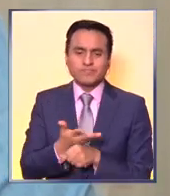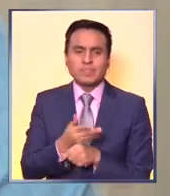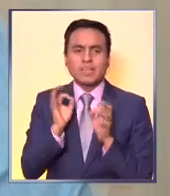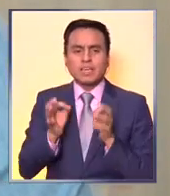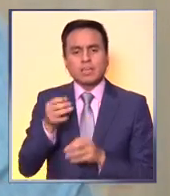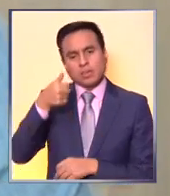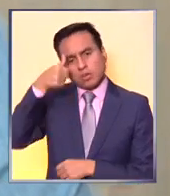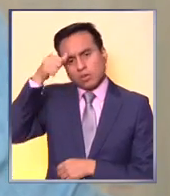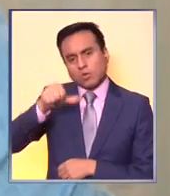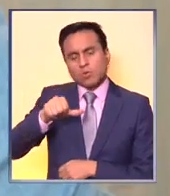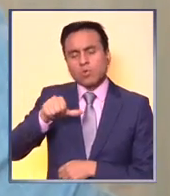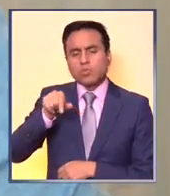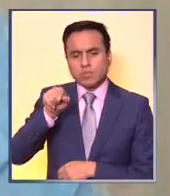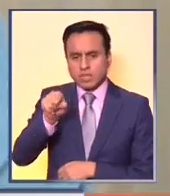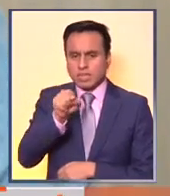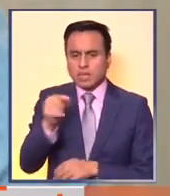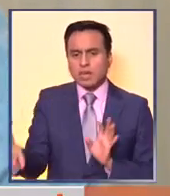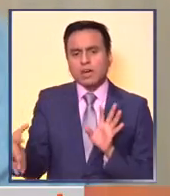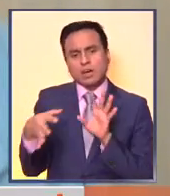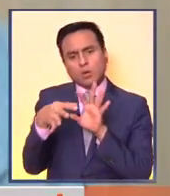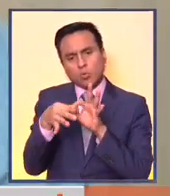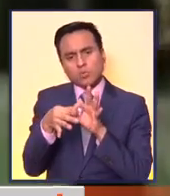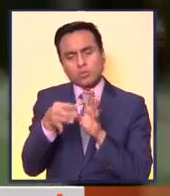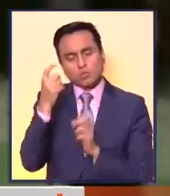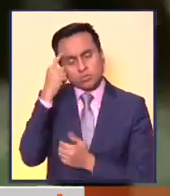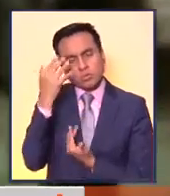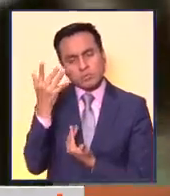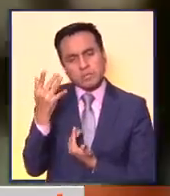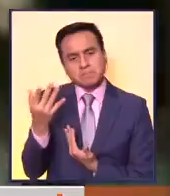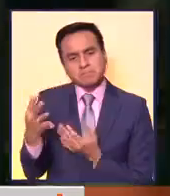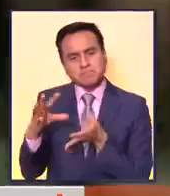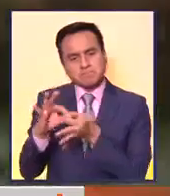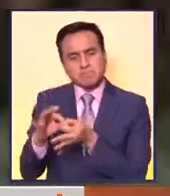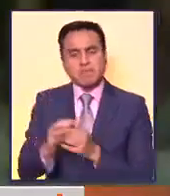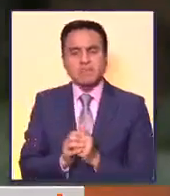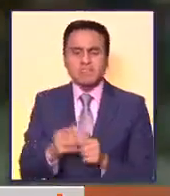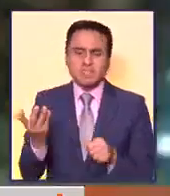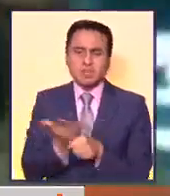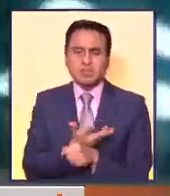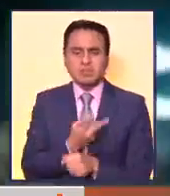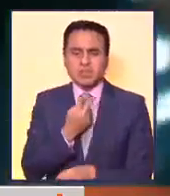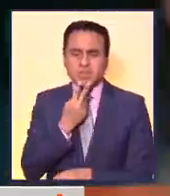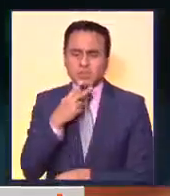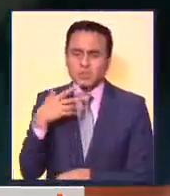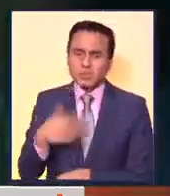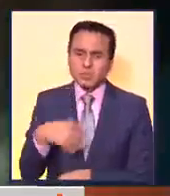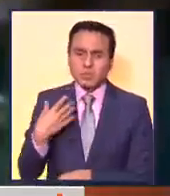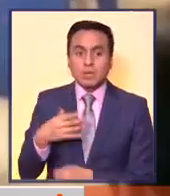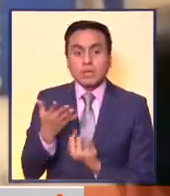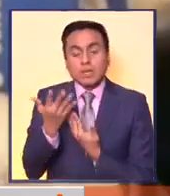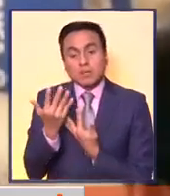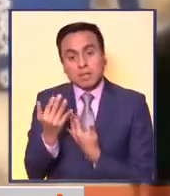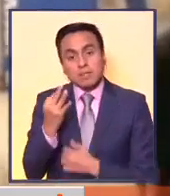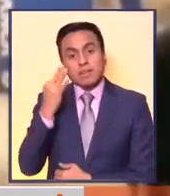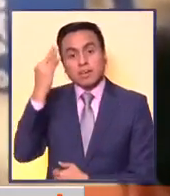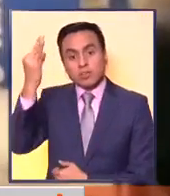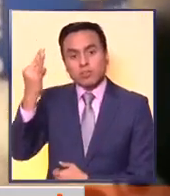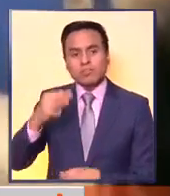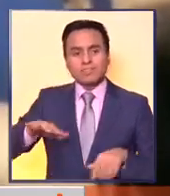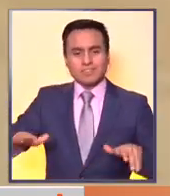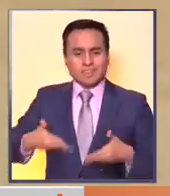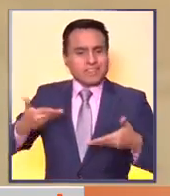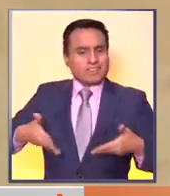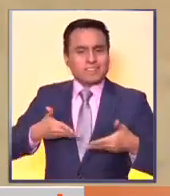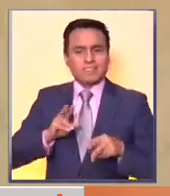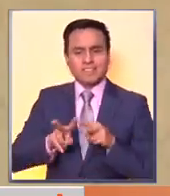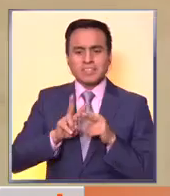condena que se ajusta en el fondo a lo que uno espera. Un trágico episodio en su vida que lo mantiene esperanzado y con ganas de hacer llegar